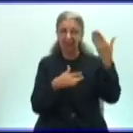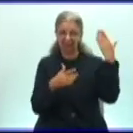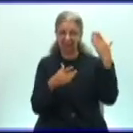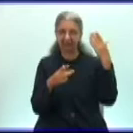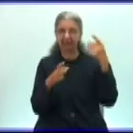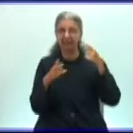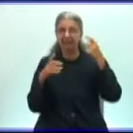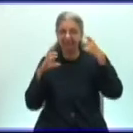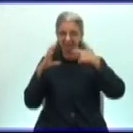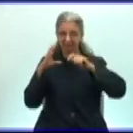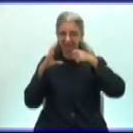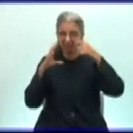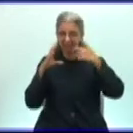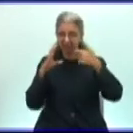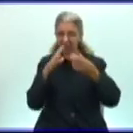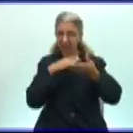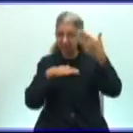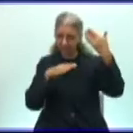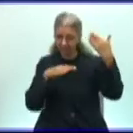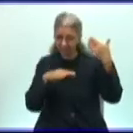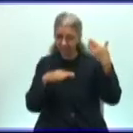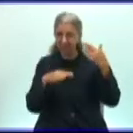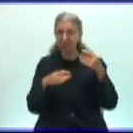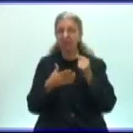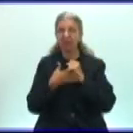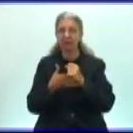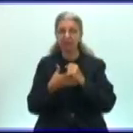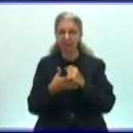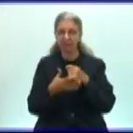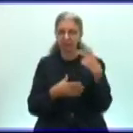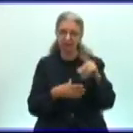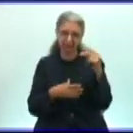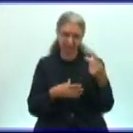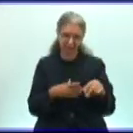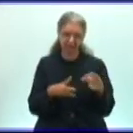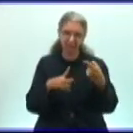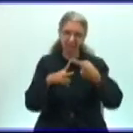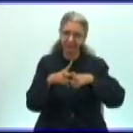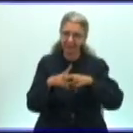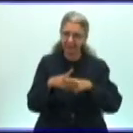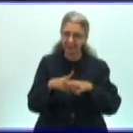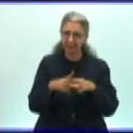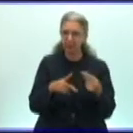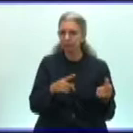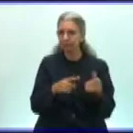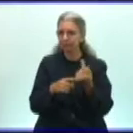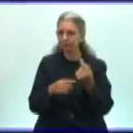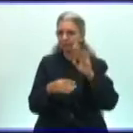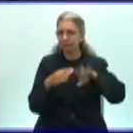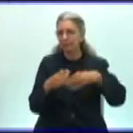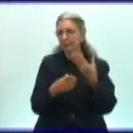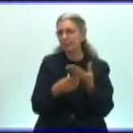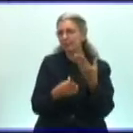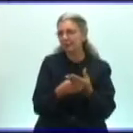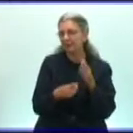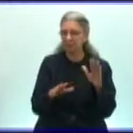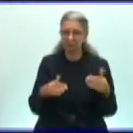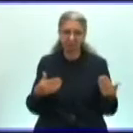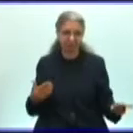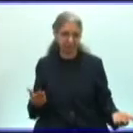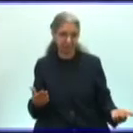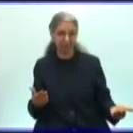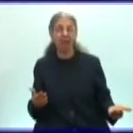de responder las diferentes actividades. Recuerden que en una de las actividades le estaban proponiendo que